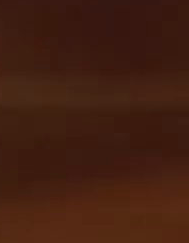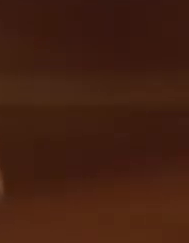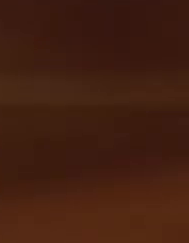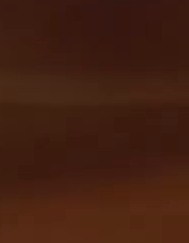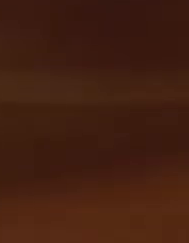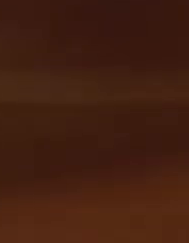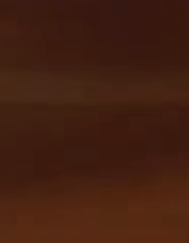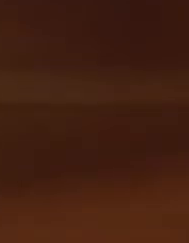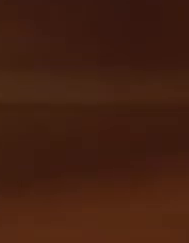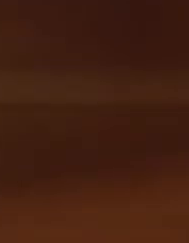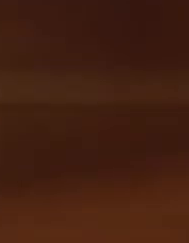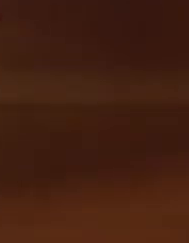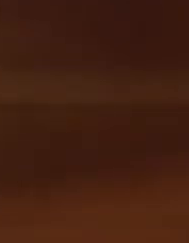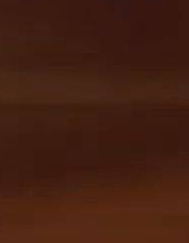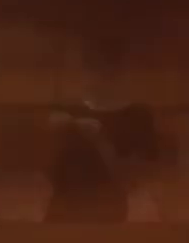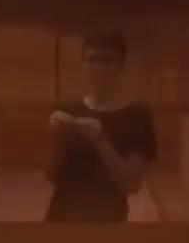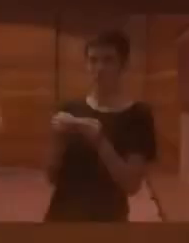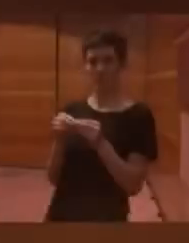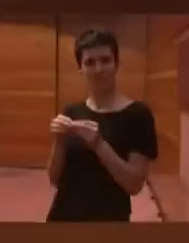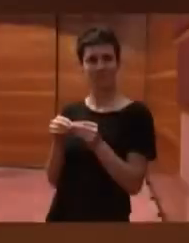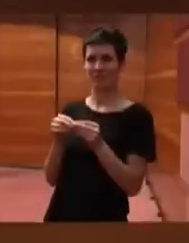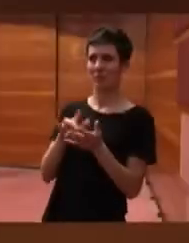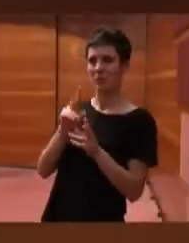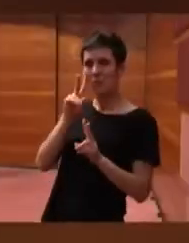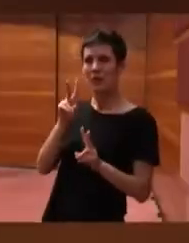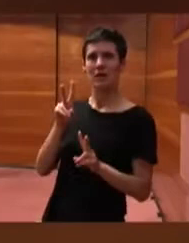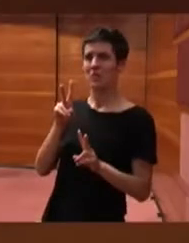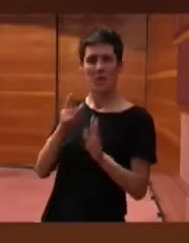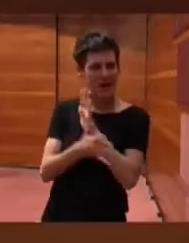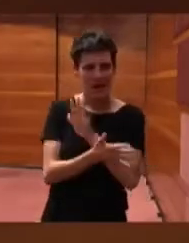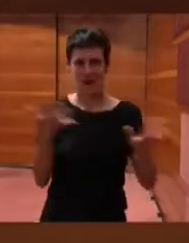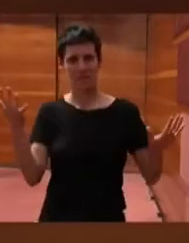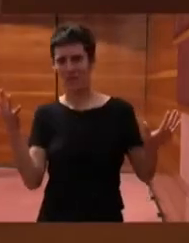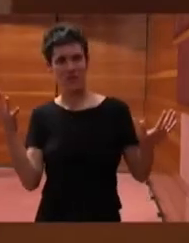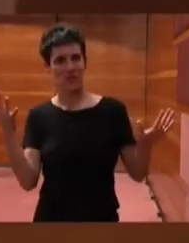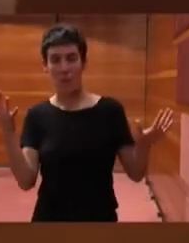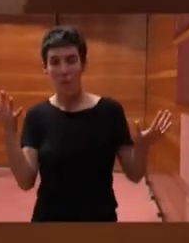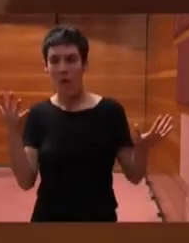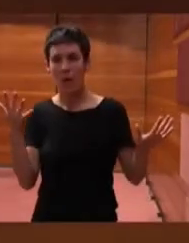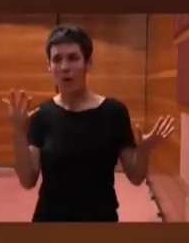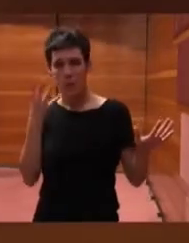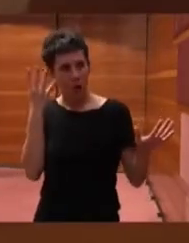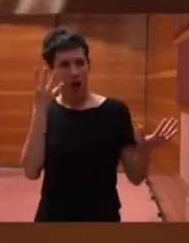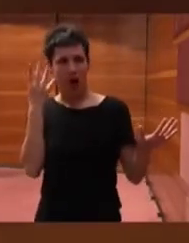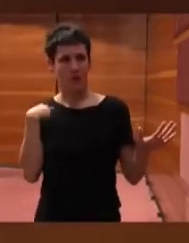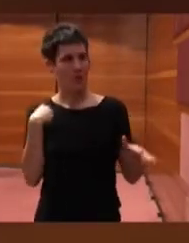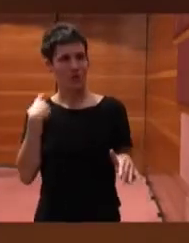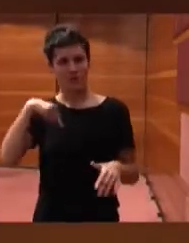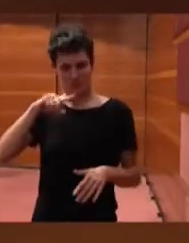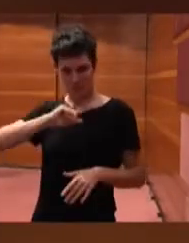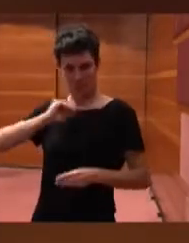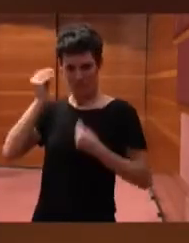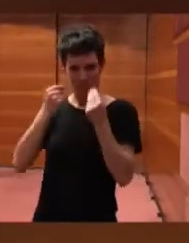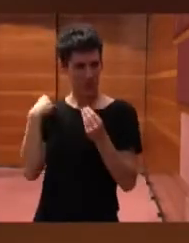Ha sido un resumen que, viéndolo, vamos tan rápido, pasa todo tan rápido que pensamos, ahí hemos estado, ahí